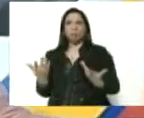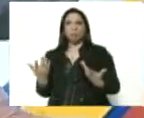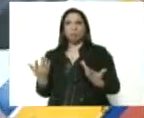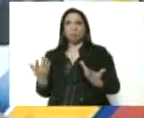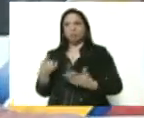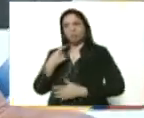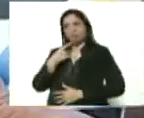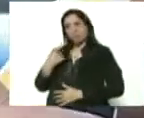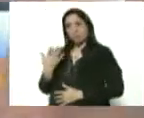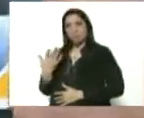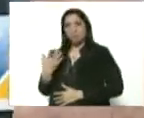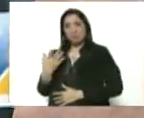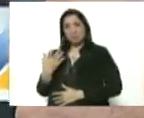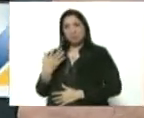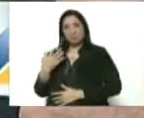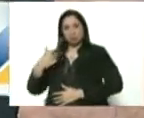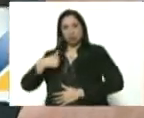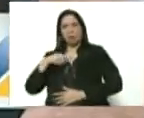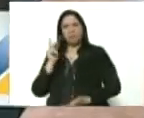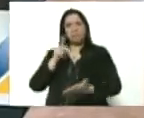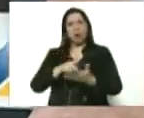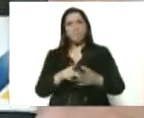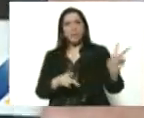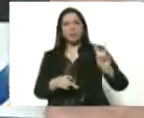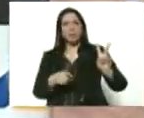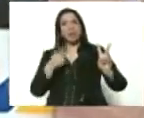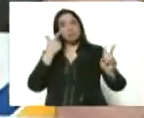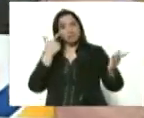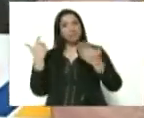atreven a venir a Venezuela, este es su destino.